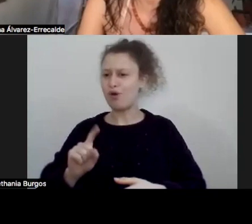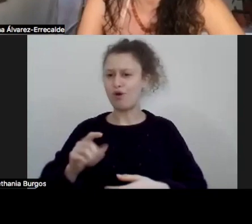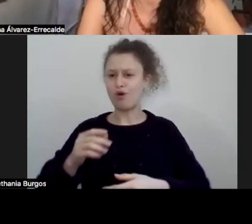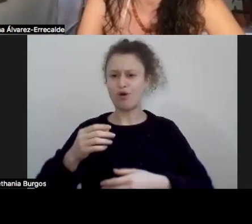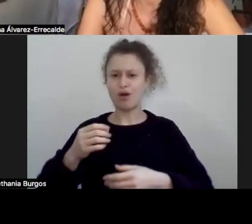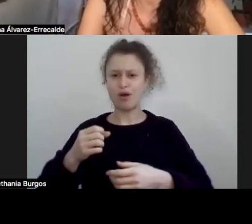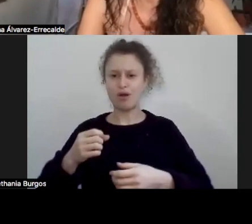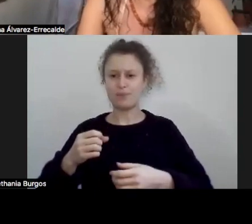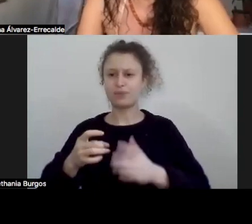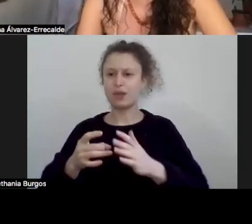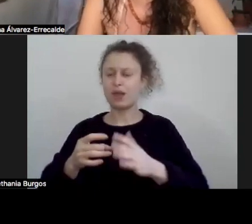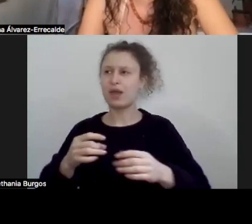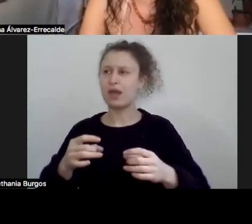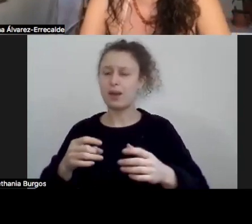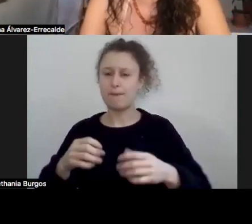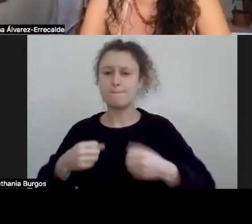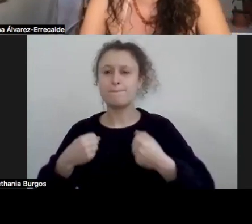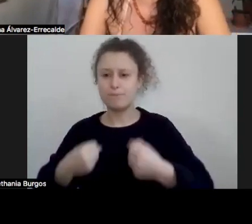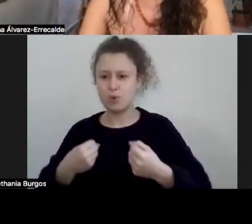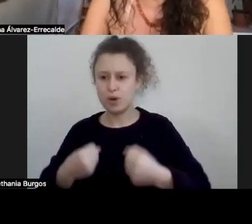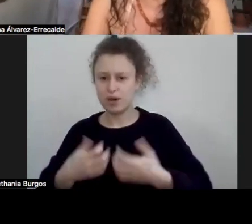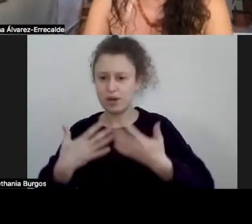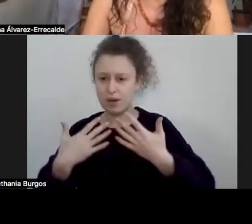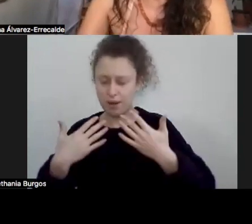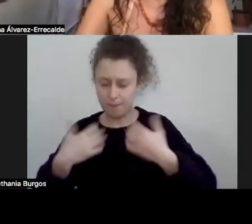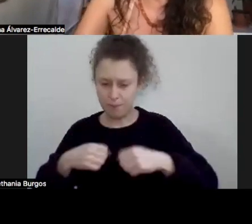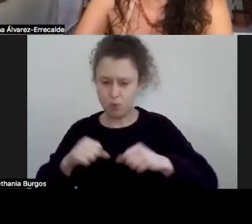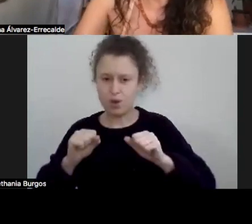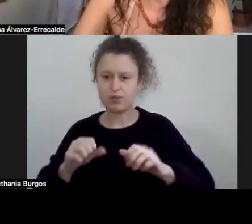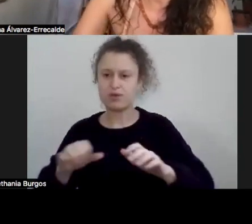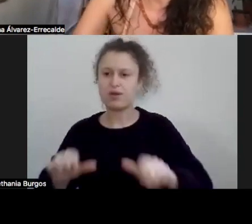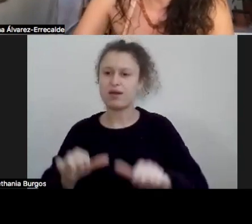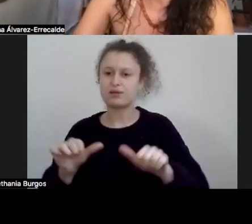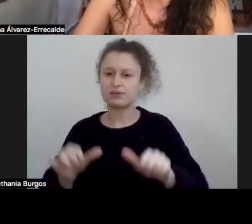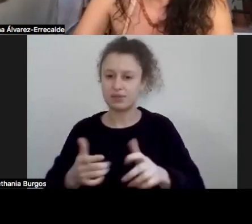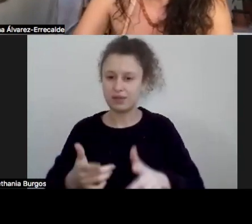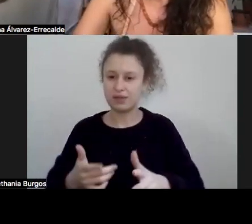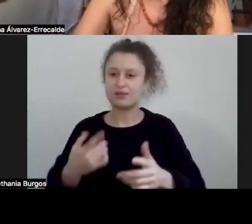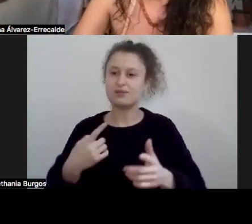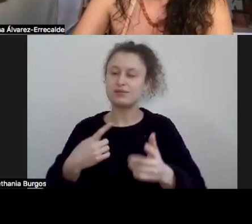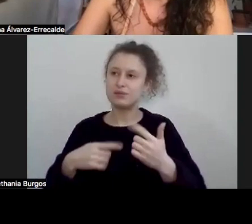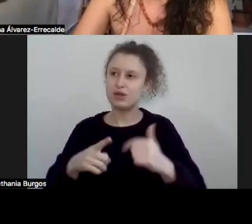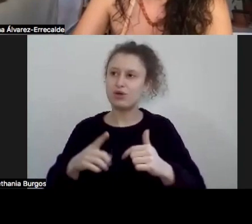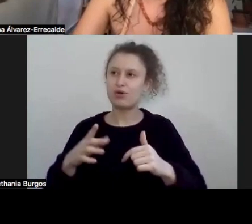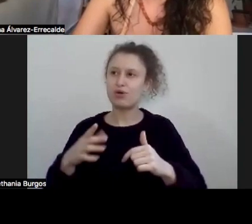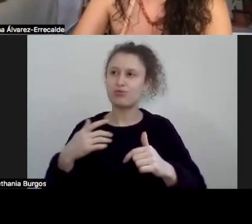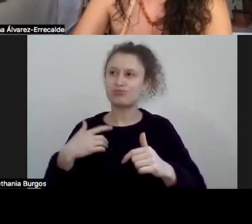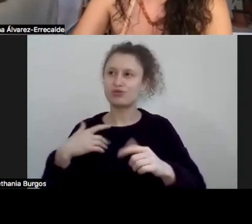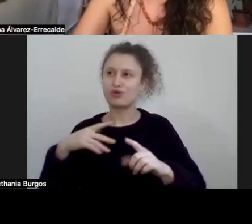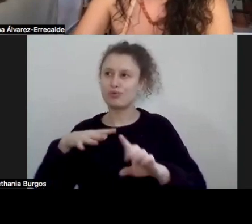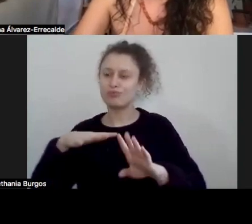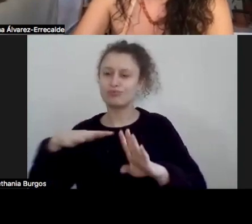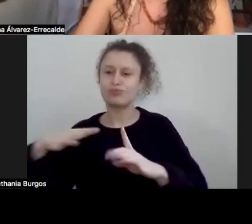impacto positivo o negativo que con nuestra mera presencia causamos en quienes nos rodean.